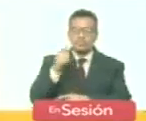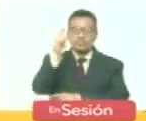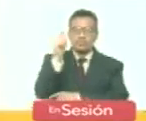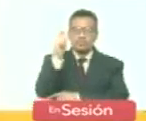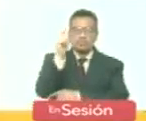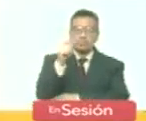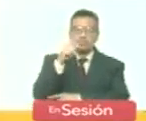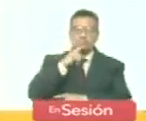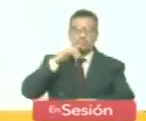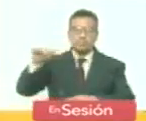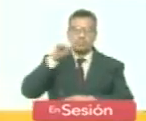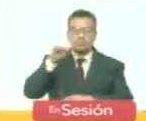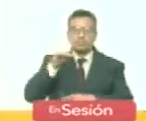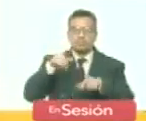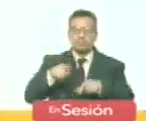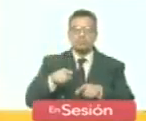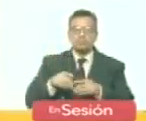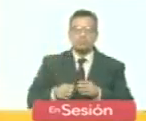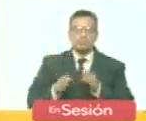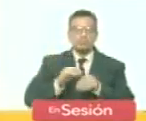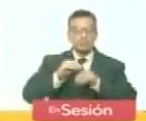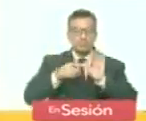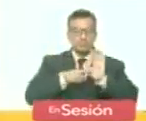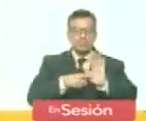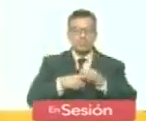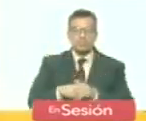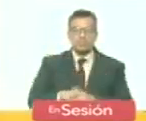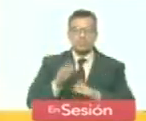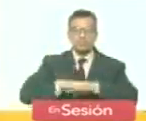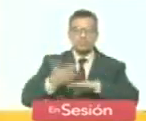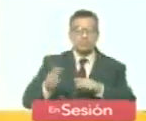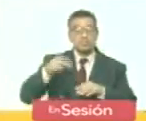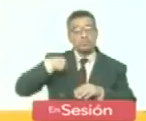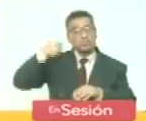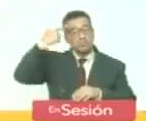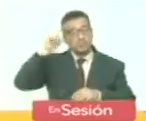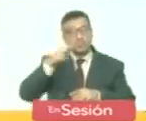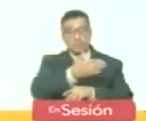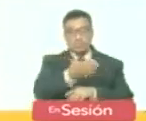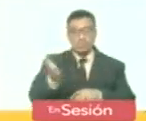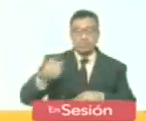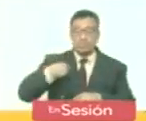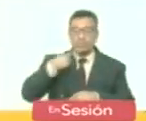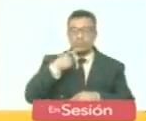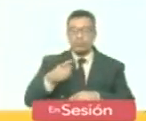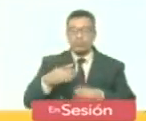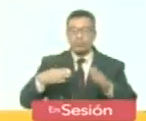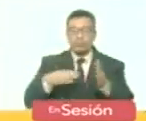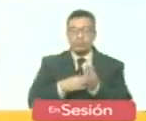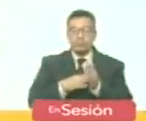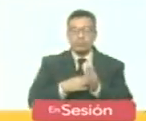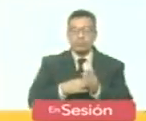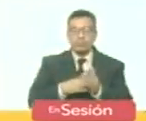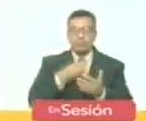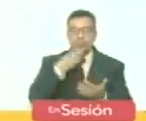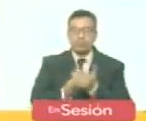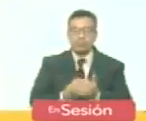a denunciarnos y a desmantelarlo. Porque puede ser que ustedes digan que están en contra de las sanciones.